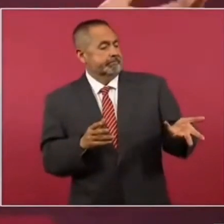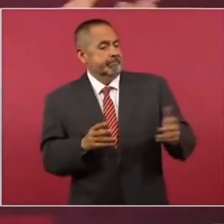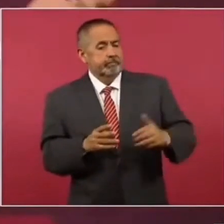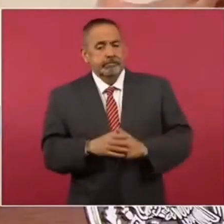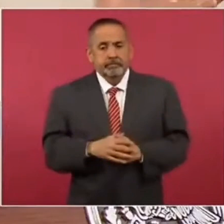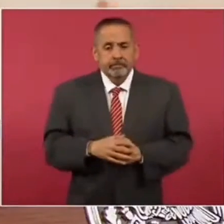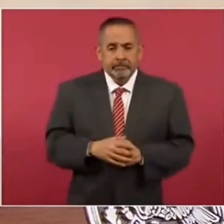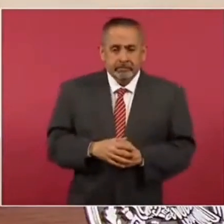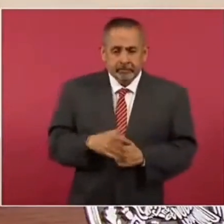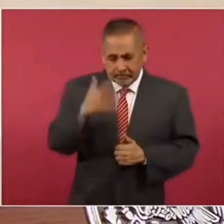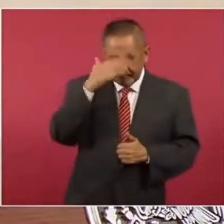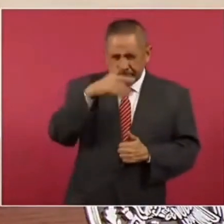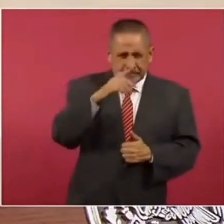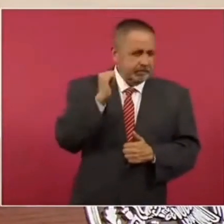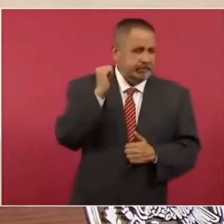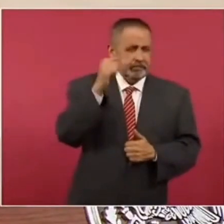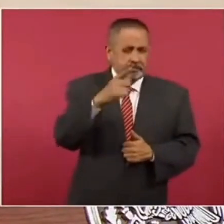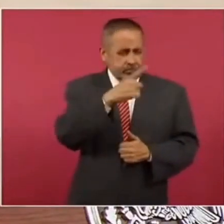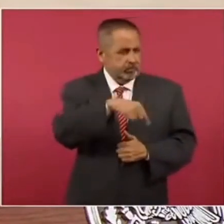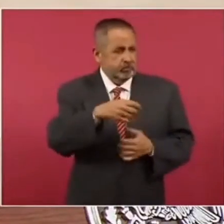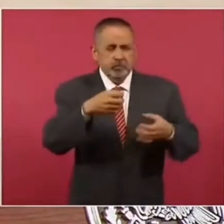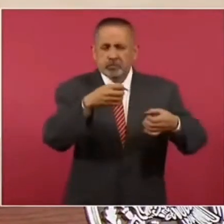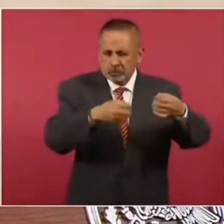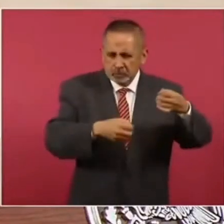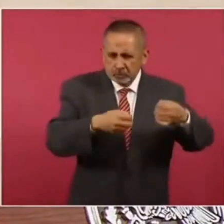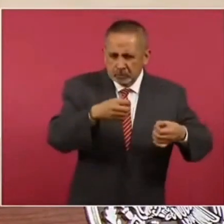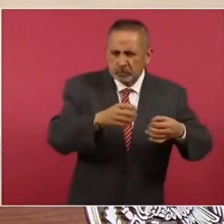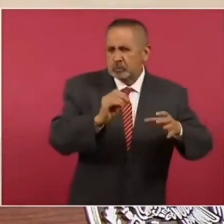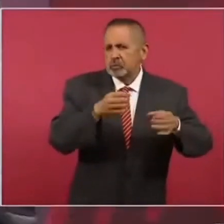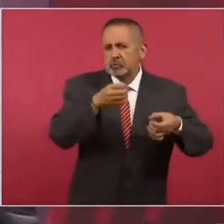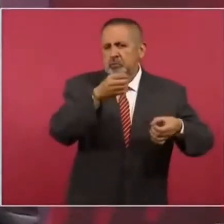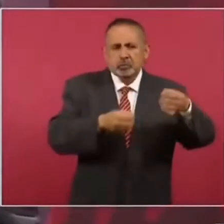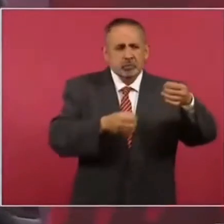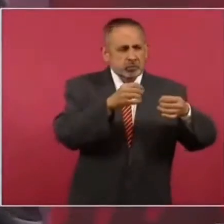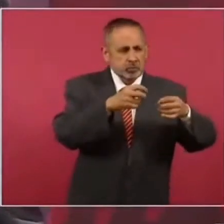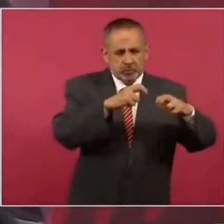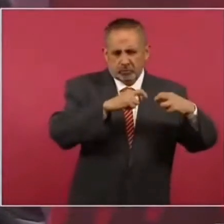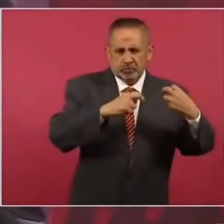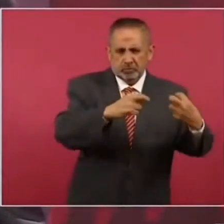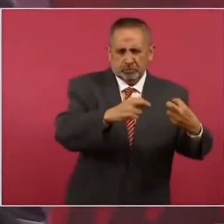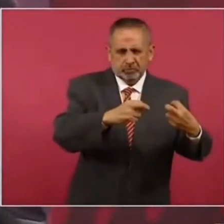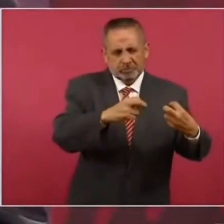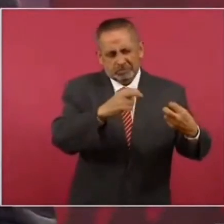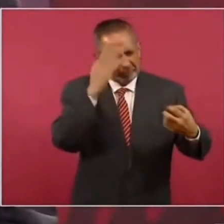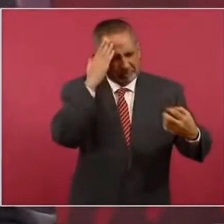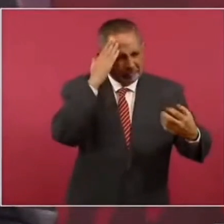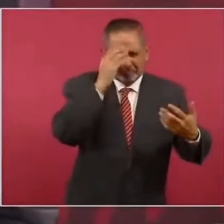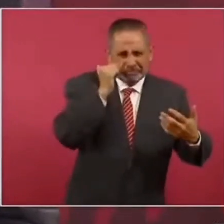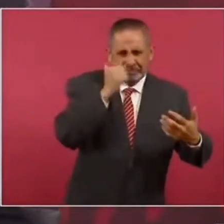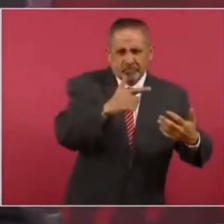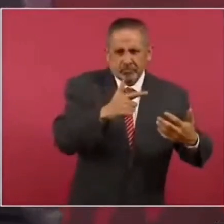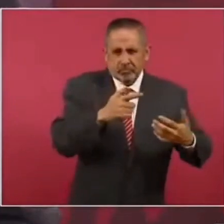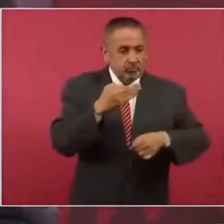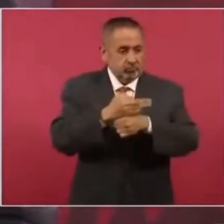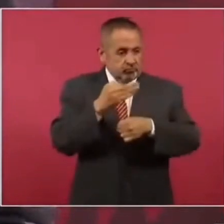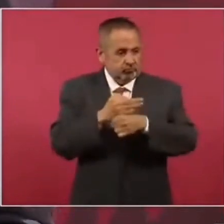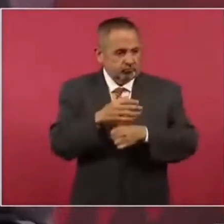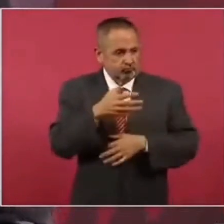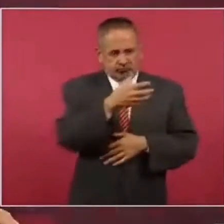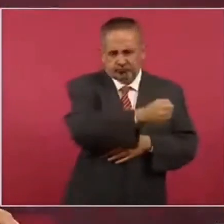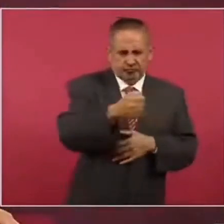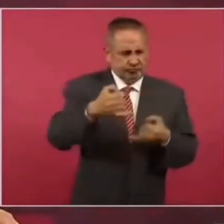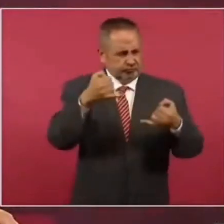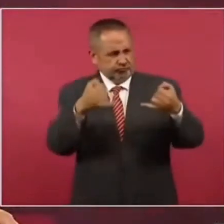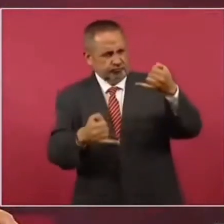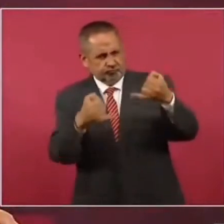¿Saben ustedes de algún juez, de algún magistrado, de algún ministro que esté siendo juzgado o que esté en